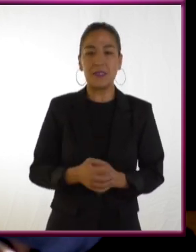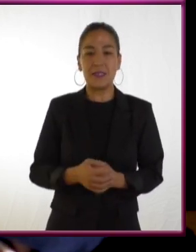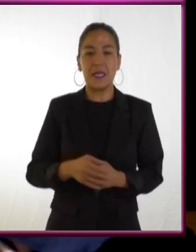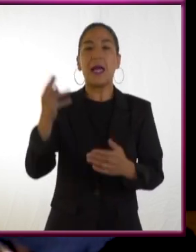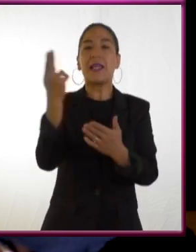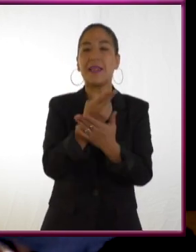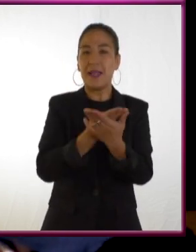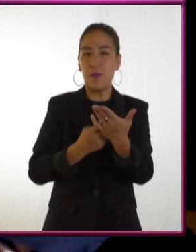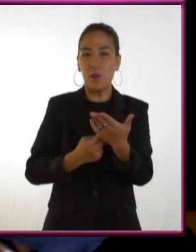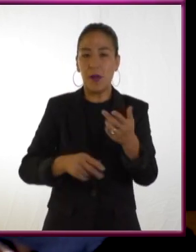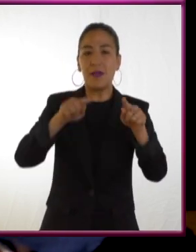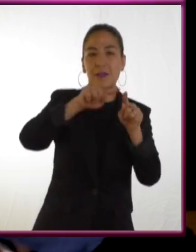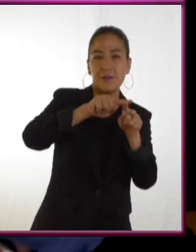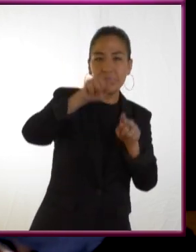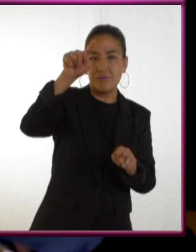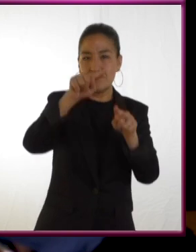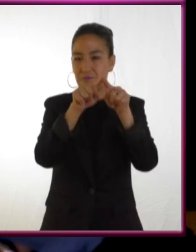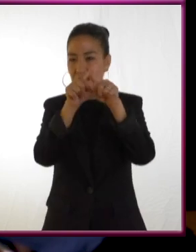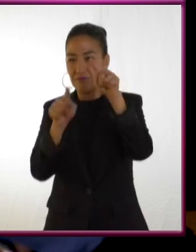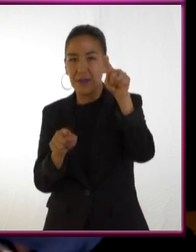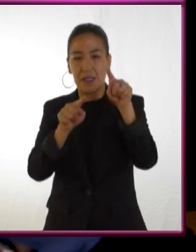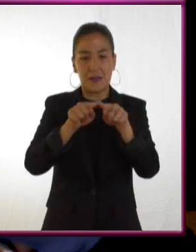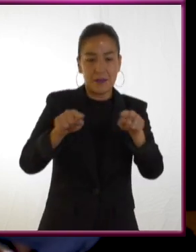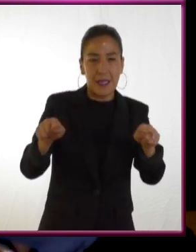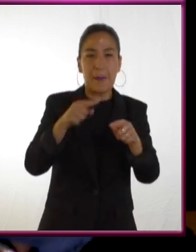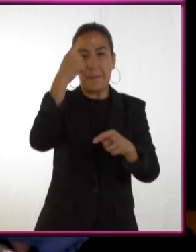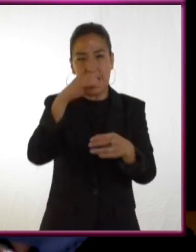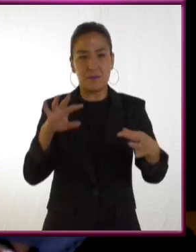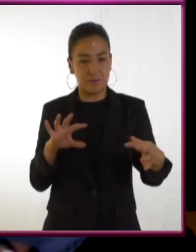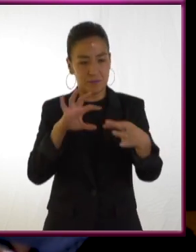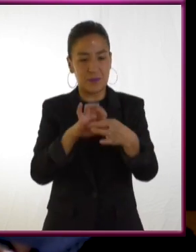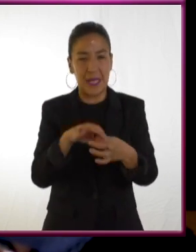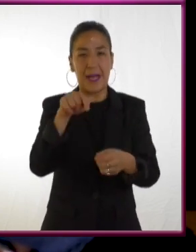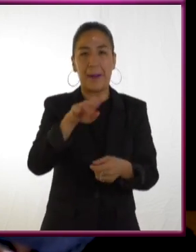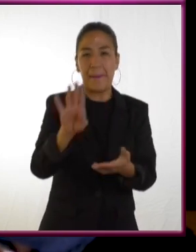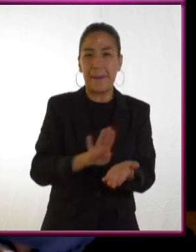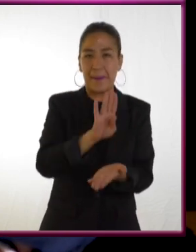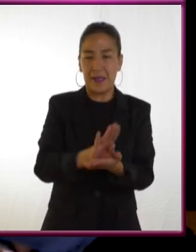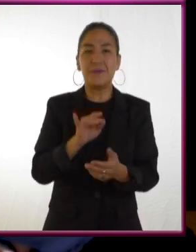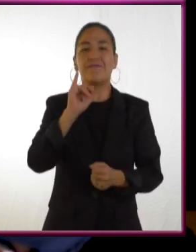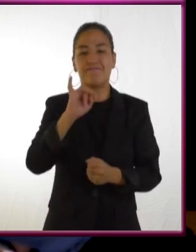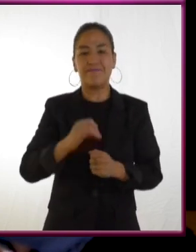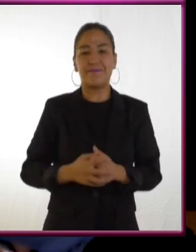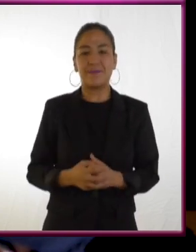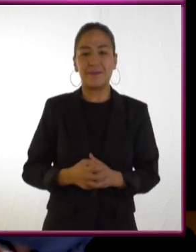Luego, dibujemos las líneas que representan los puentes que conectan los barrios.